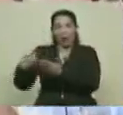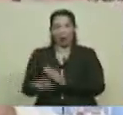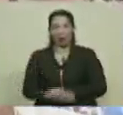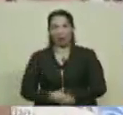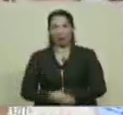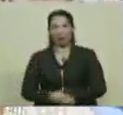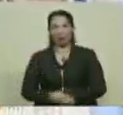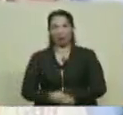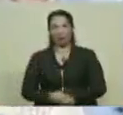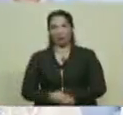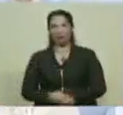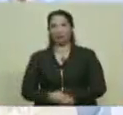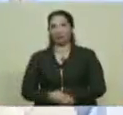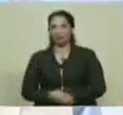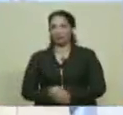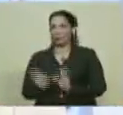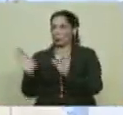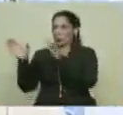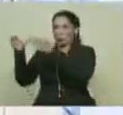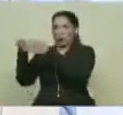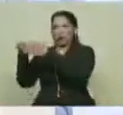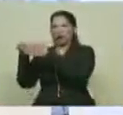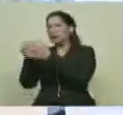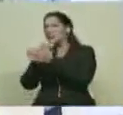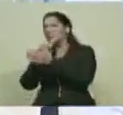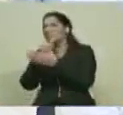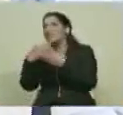pagada por las fuerzas imperiales de Estados Unidos,